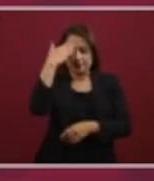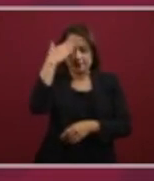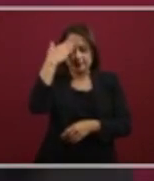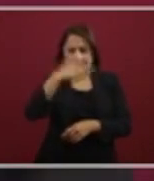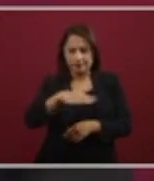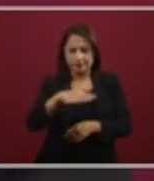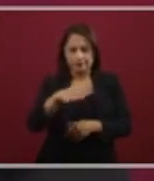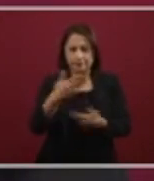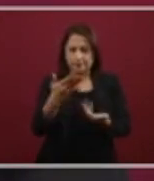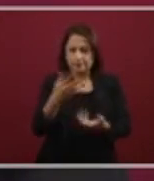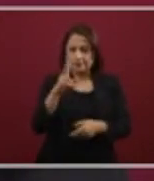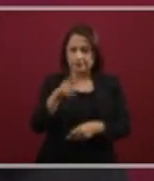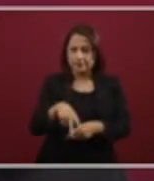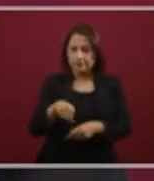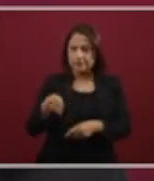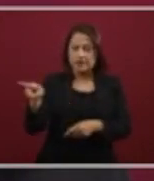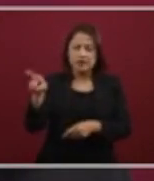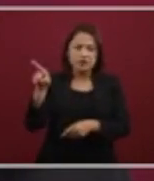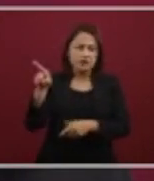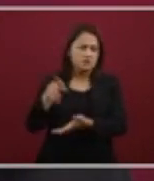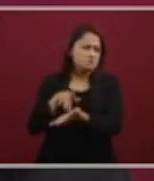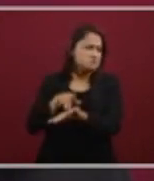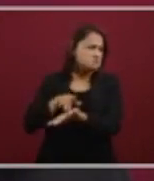recibe, tiene todo mi apoyo,